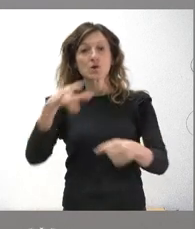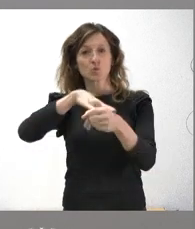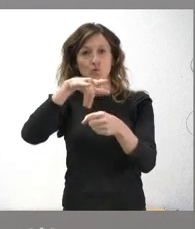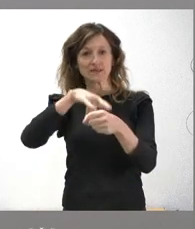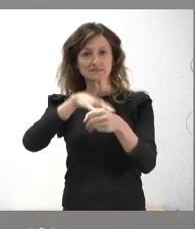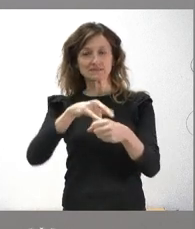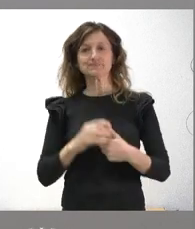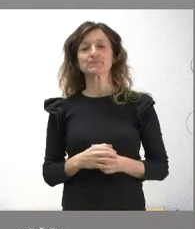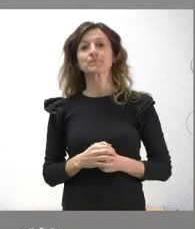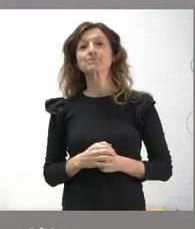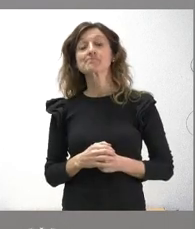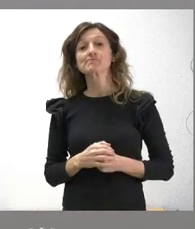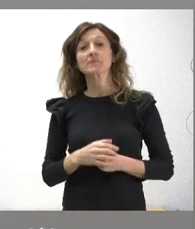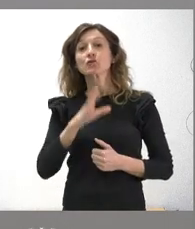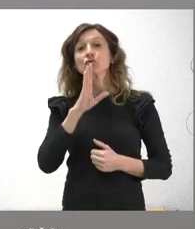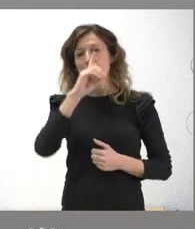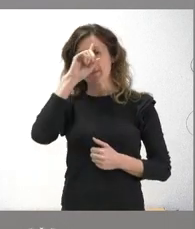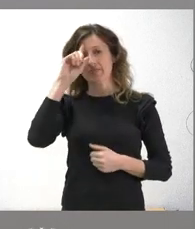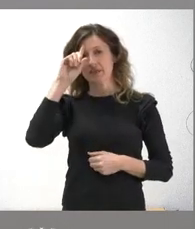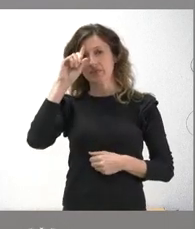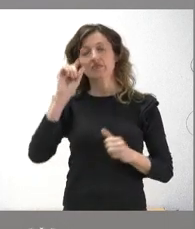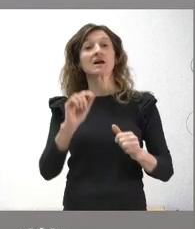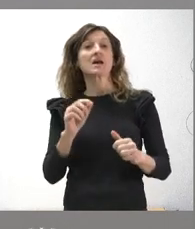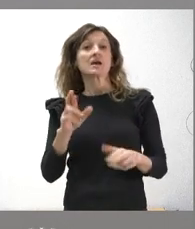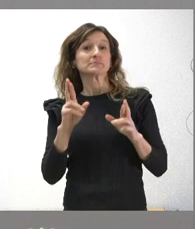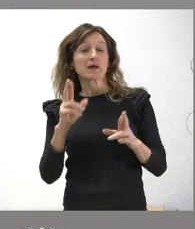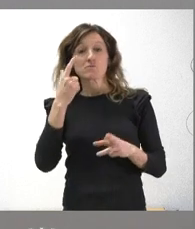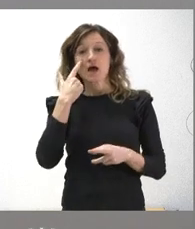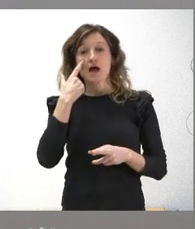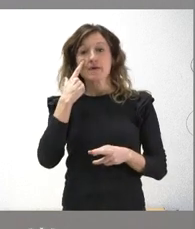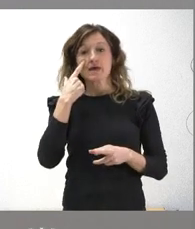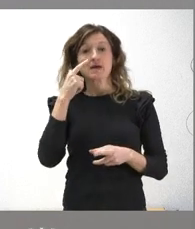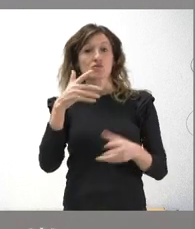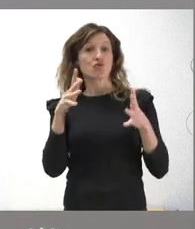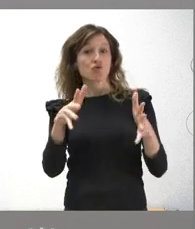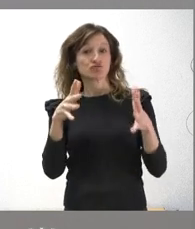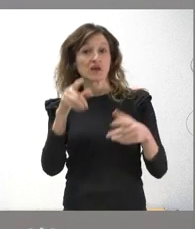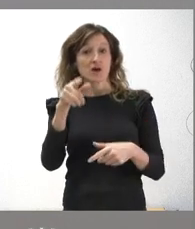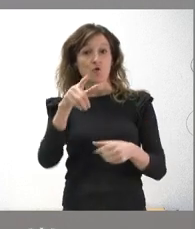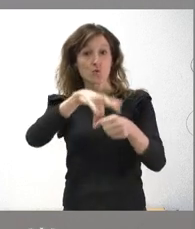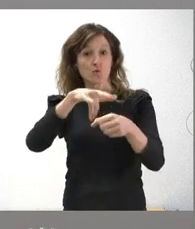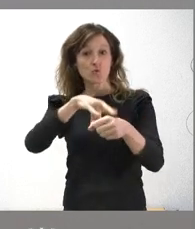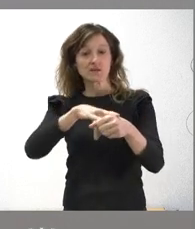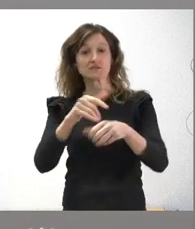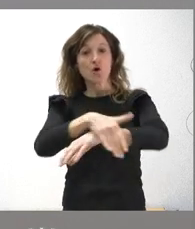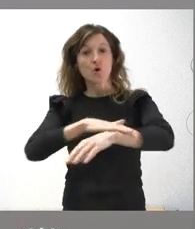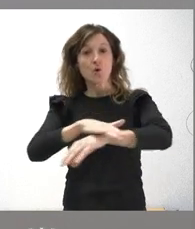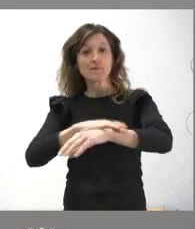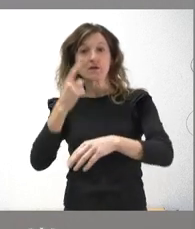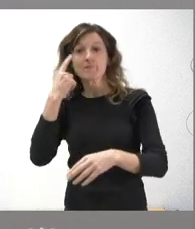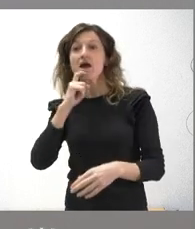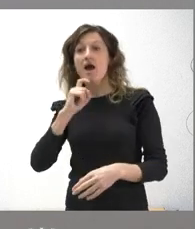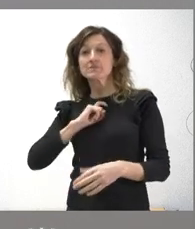en Madrid Esperamos que en este consejo Pues el gobierno nos comunique los